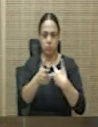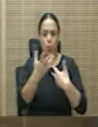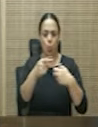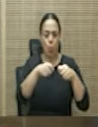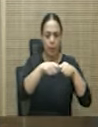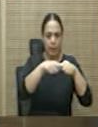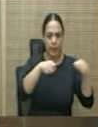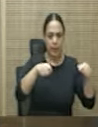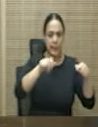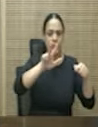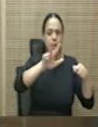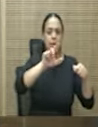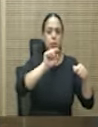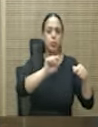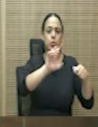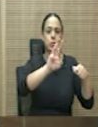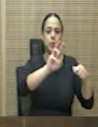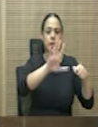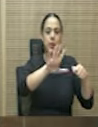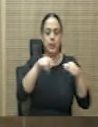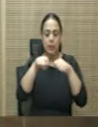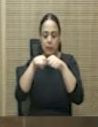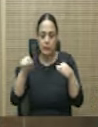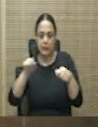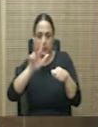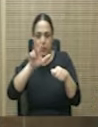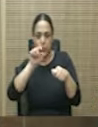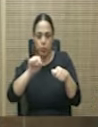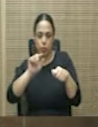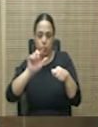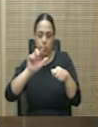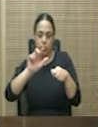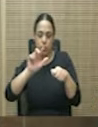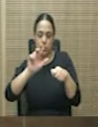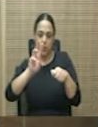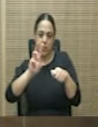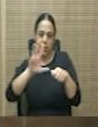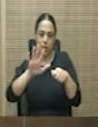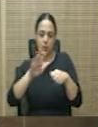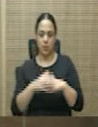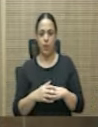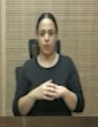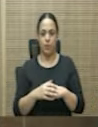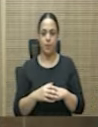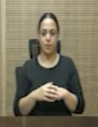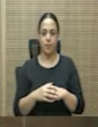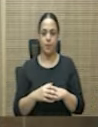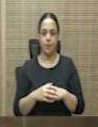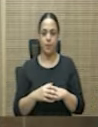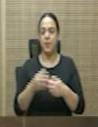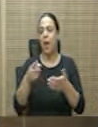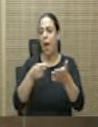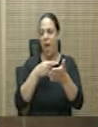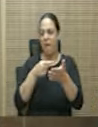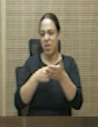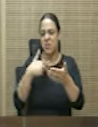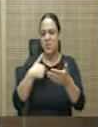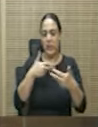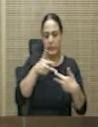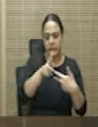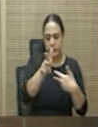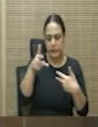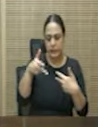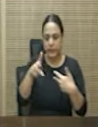metros de ancho cada uno y en poco estrecho de tres carriles es decir el estado